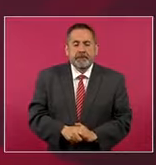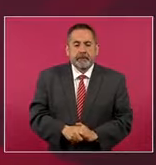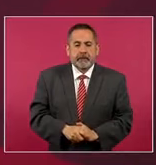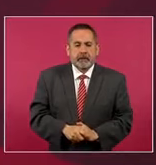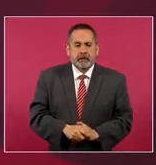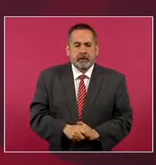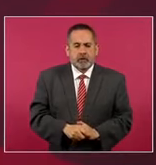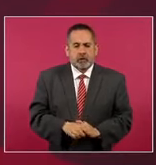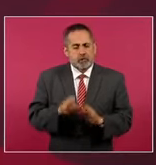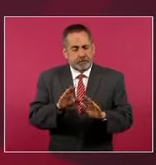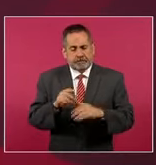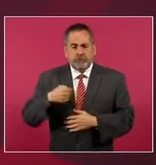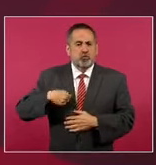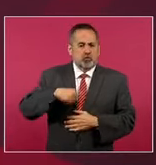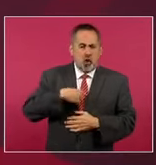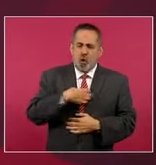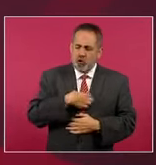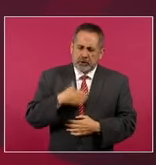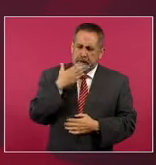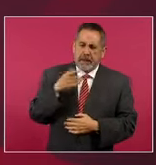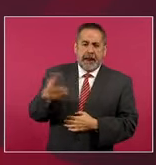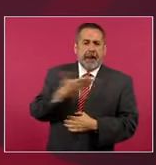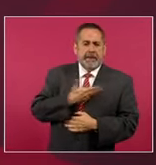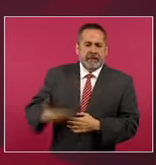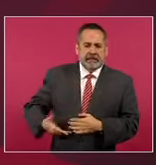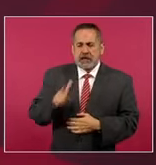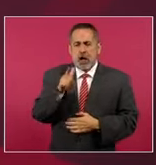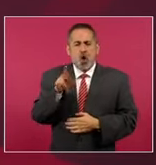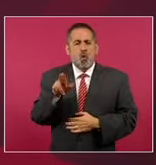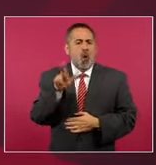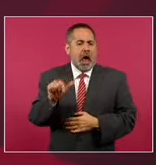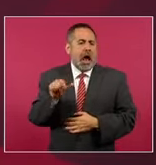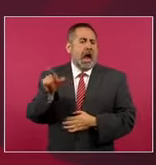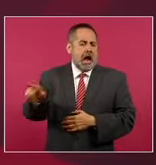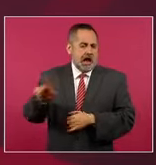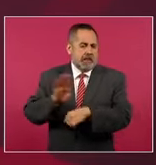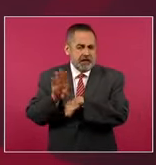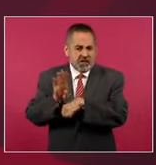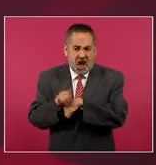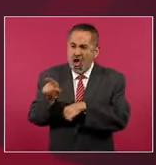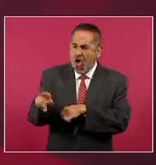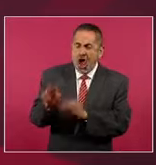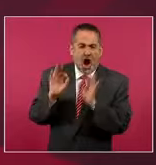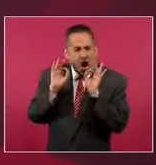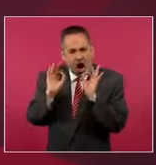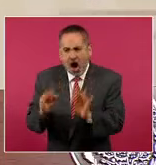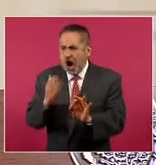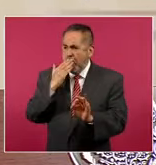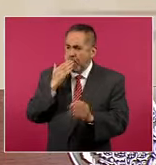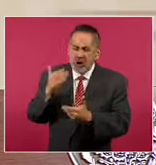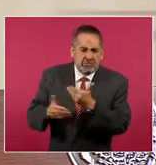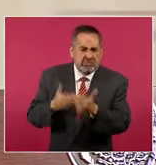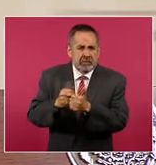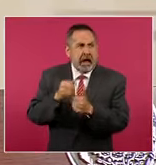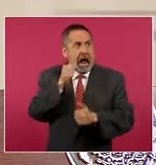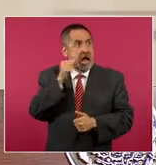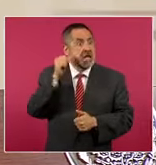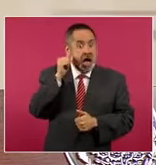nosotros estamos muy contentos con la llegada del presidente Lula, está haciendo cosas desde